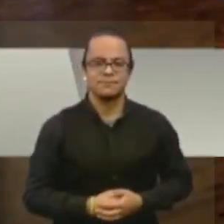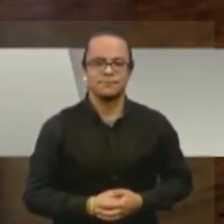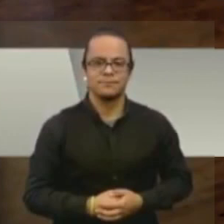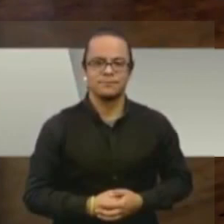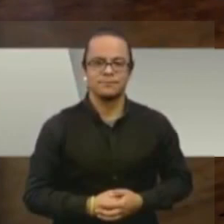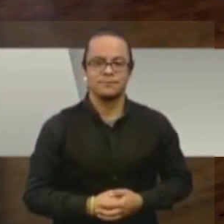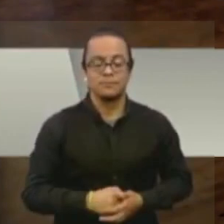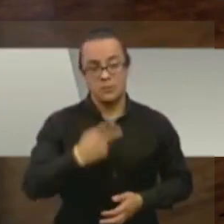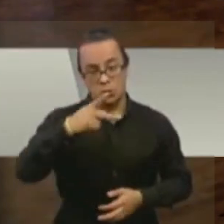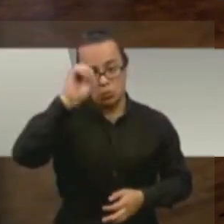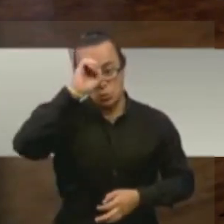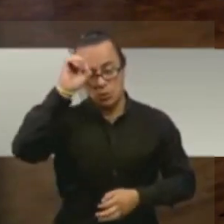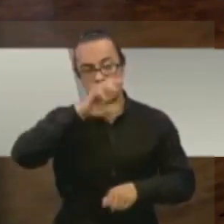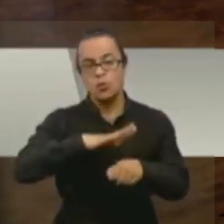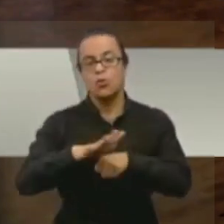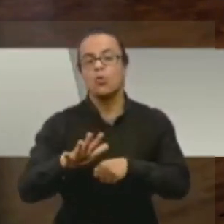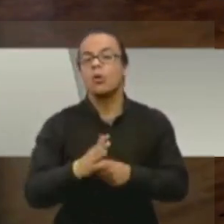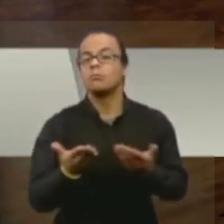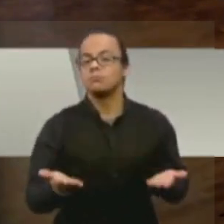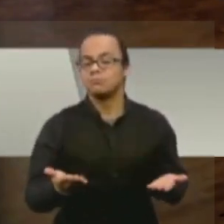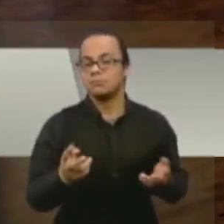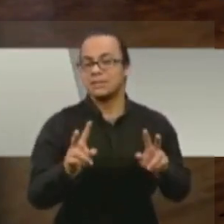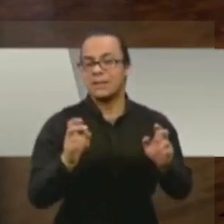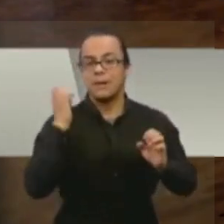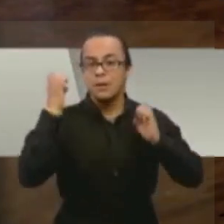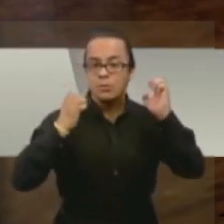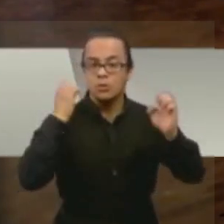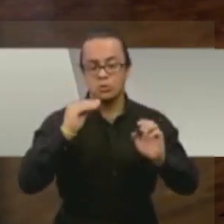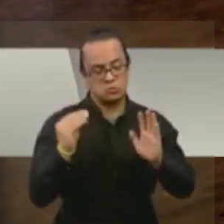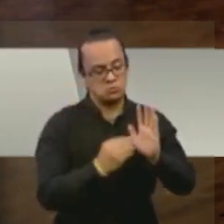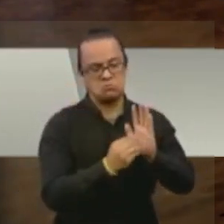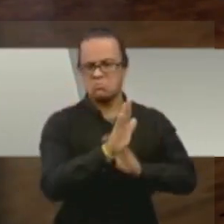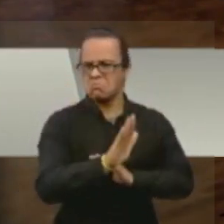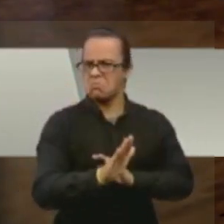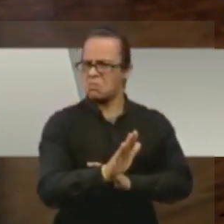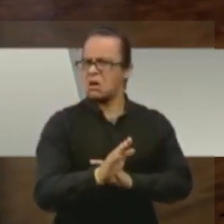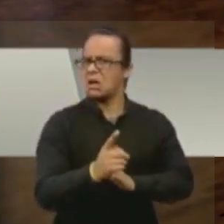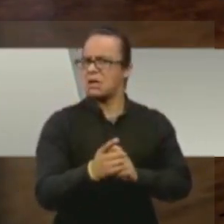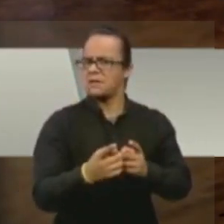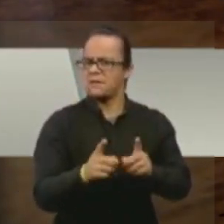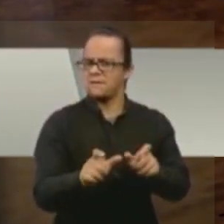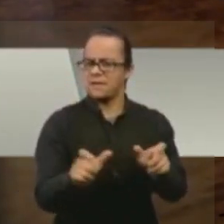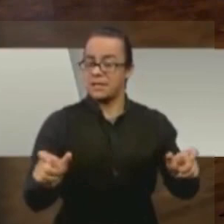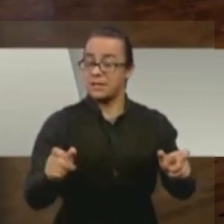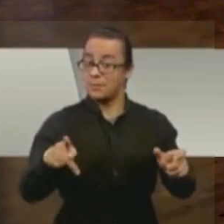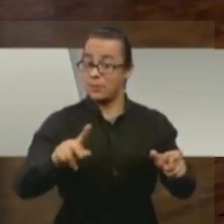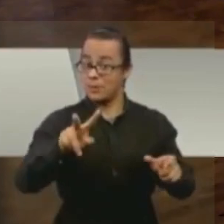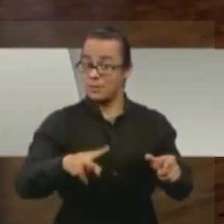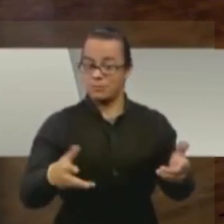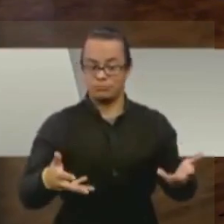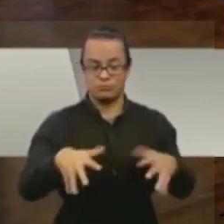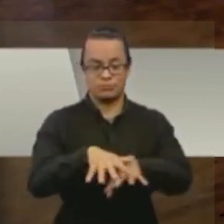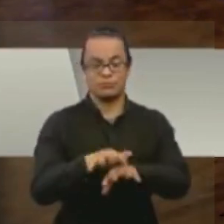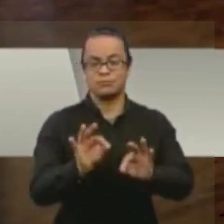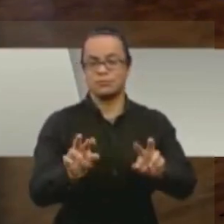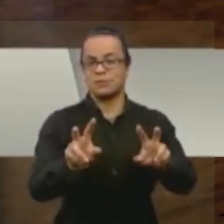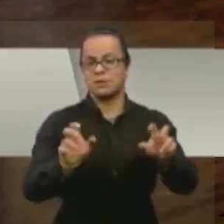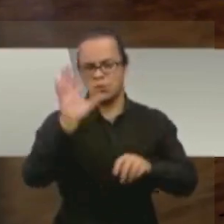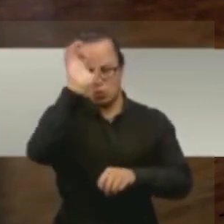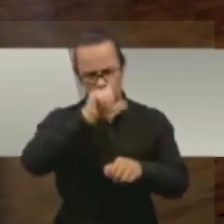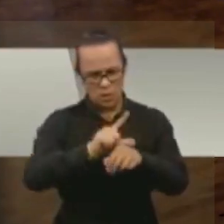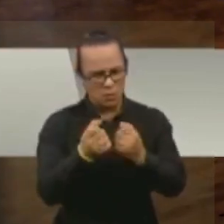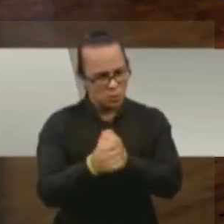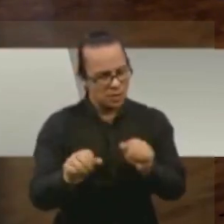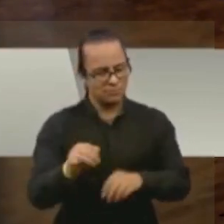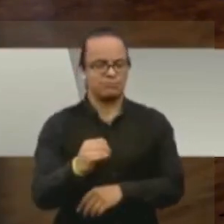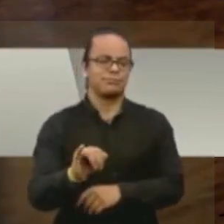¿Qué te parece, Marisol, amigos de AMX Noticias, esta exposición que aparentemente tiene mucho más de lo que a simple vista se ve? Pero porque la cultura no tiene por qué ser